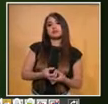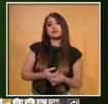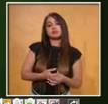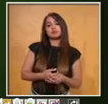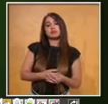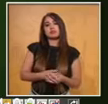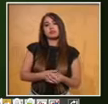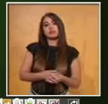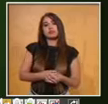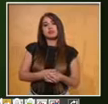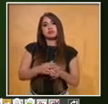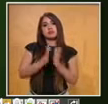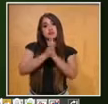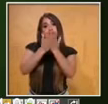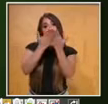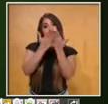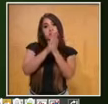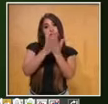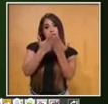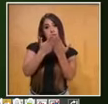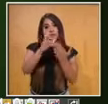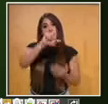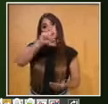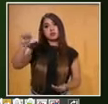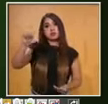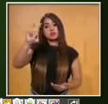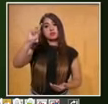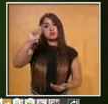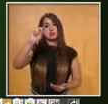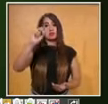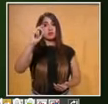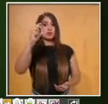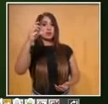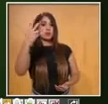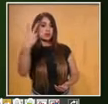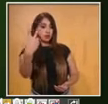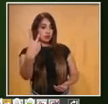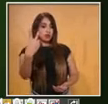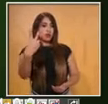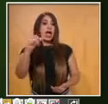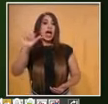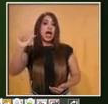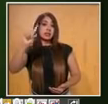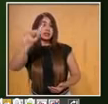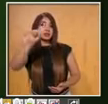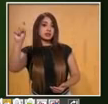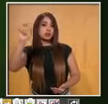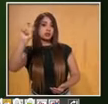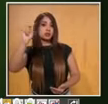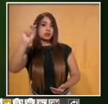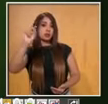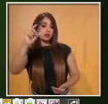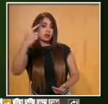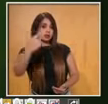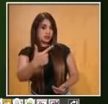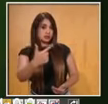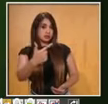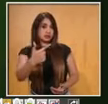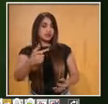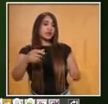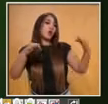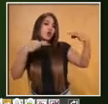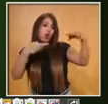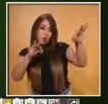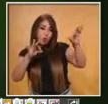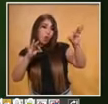a pedir que abran su libro de la página 132 a la 137, así como una hoja de